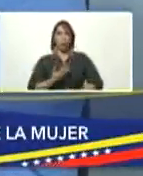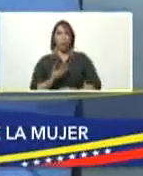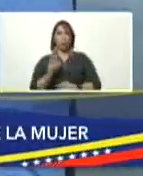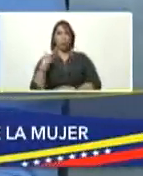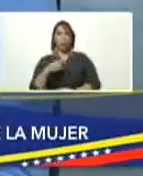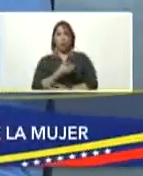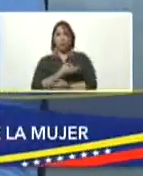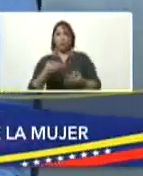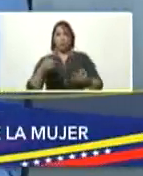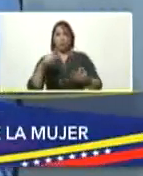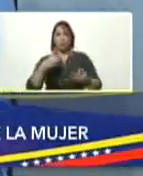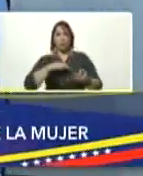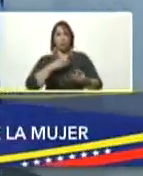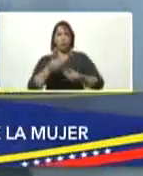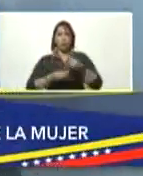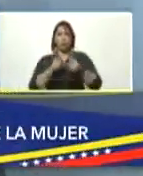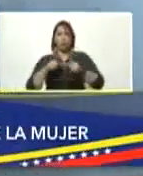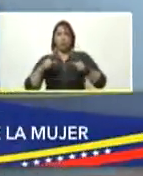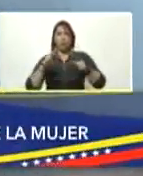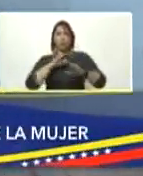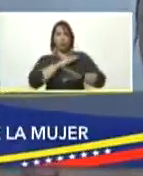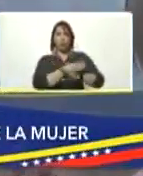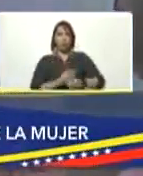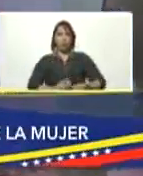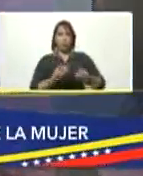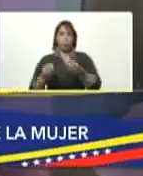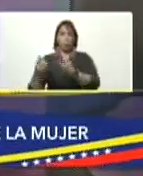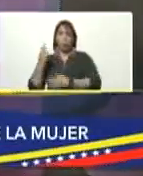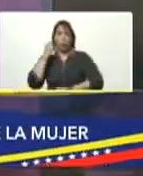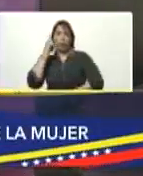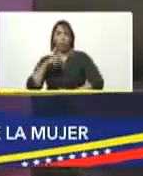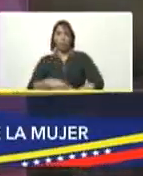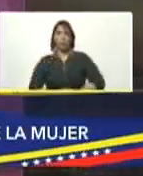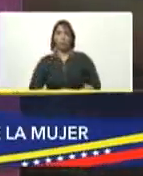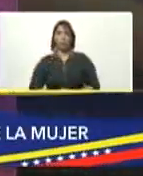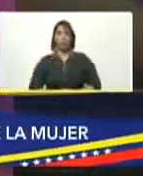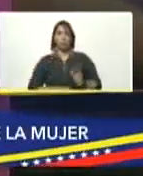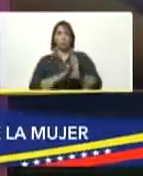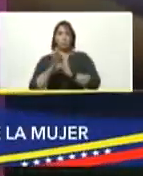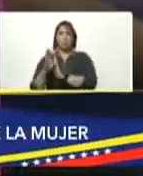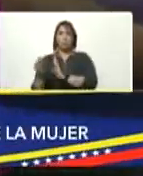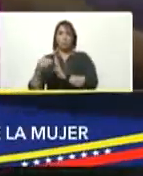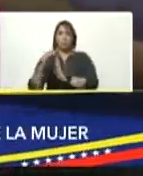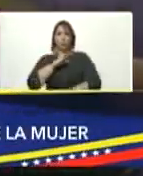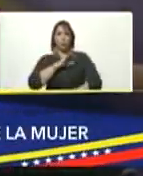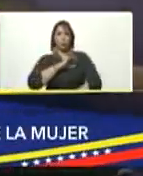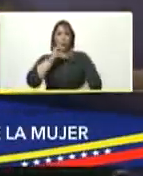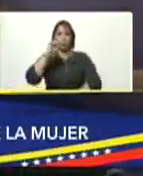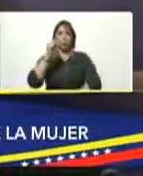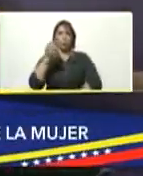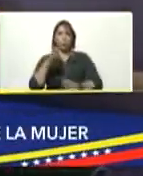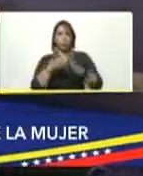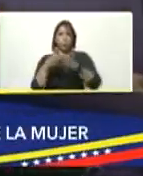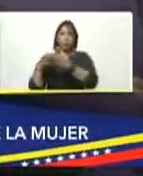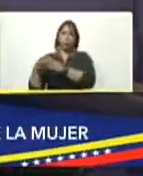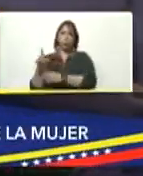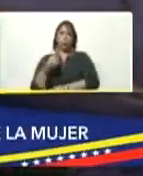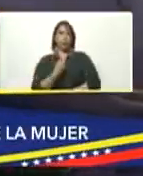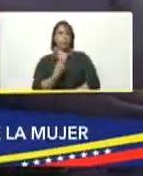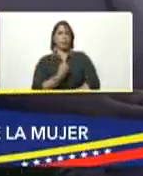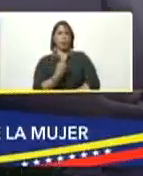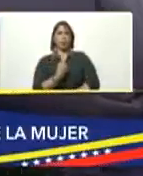estamos haciendo desde estos espacios, empoderándolas realmente con ese emprendimiento, además socialista, colectivo, no